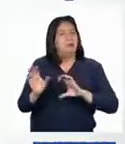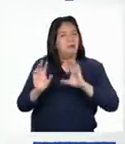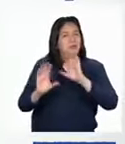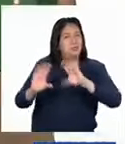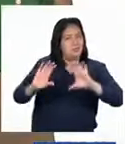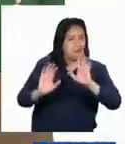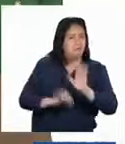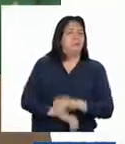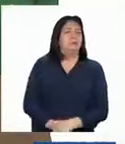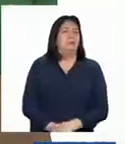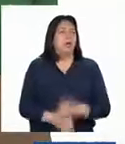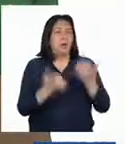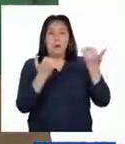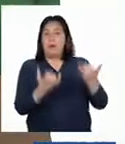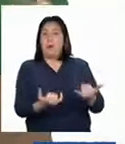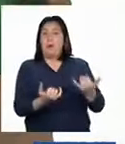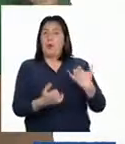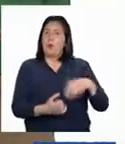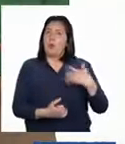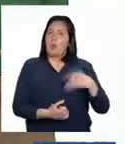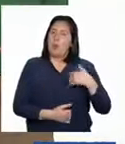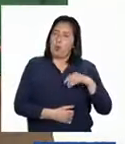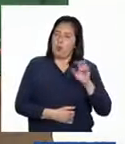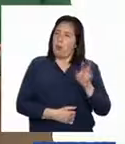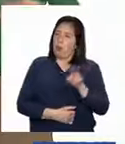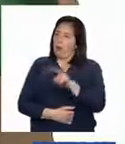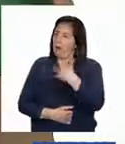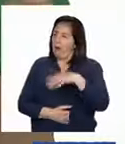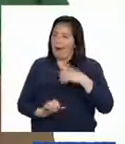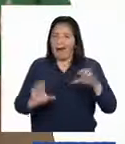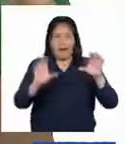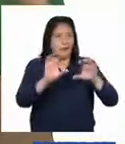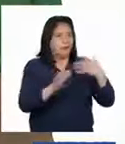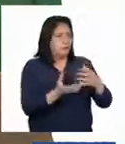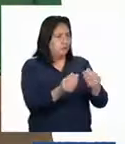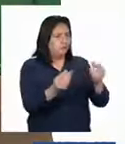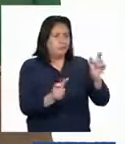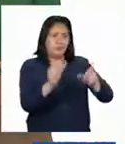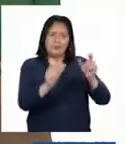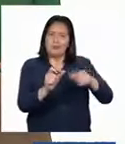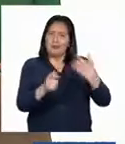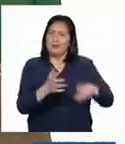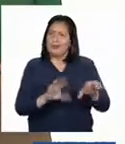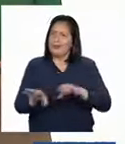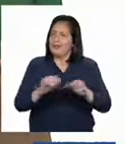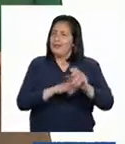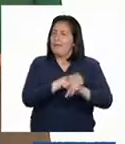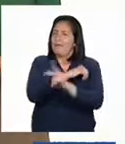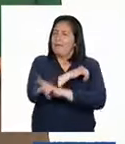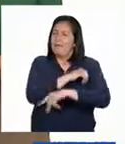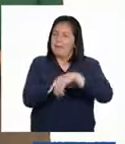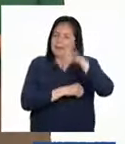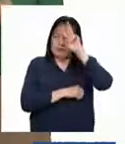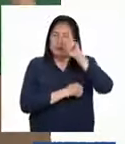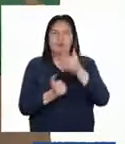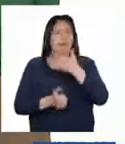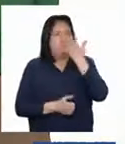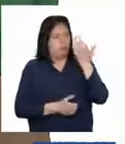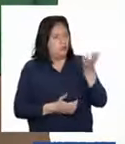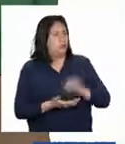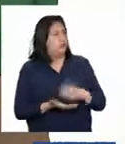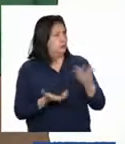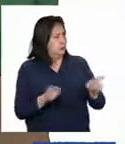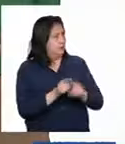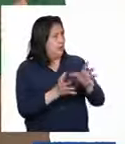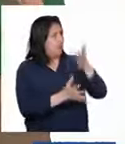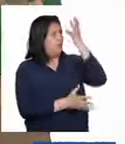científico. El día de hoy hemos visto cómo mediante la ciencia muchas personas construyen un Perú cada vez mejor.